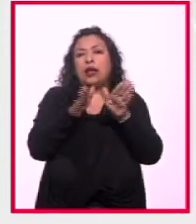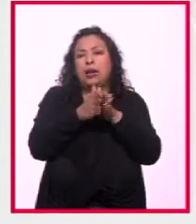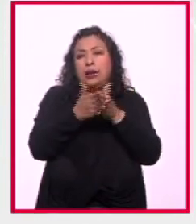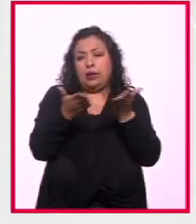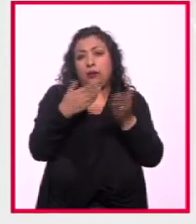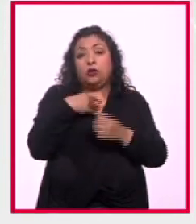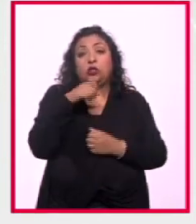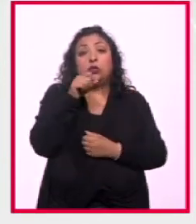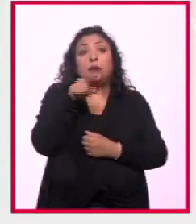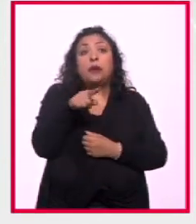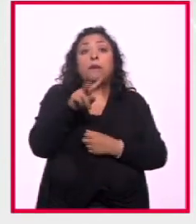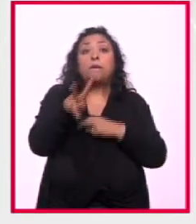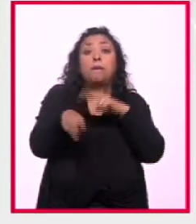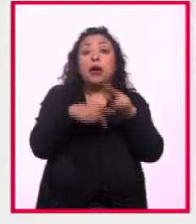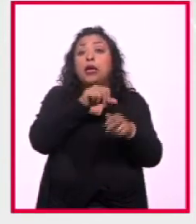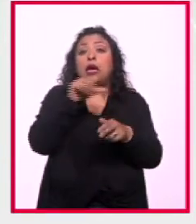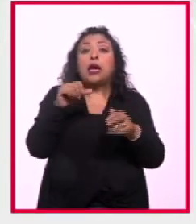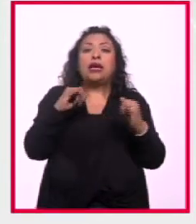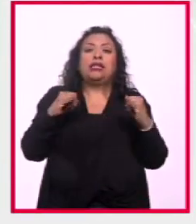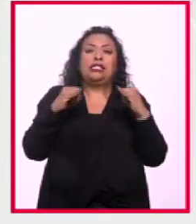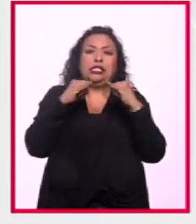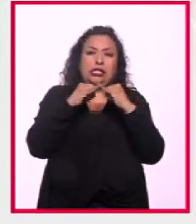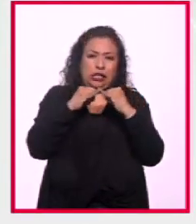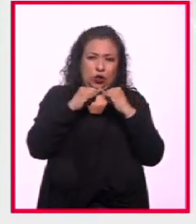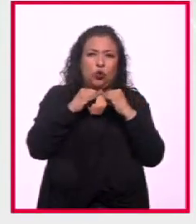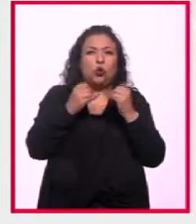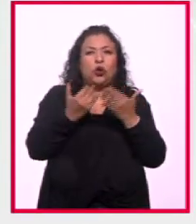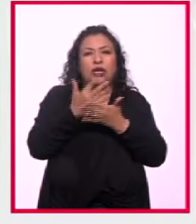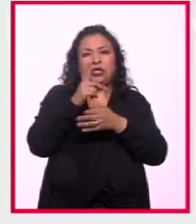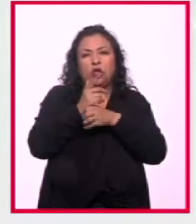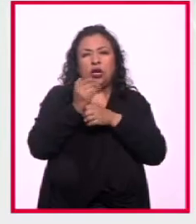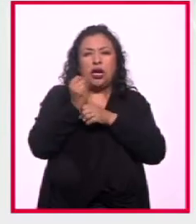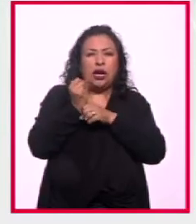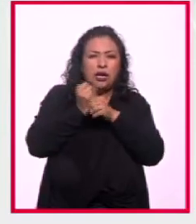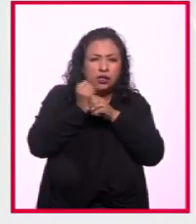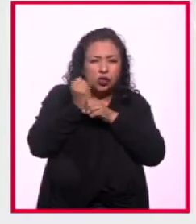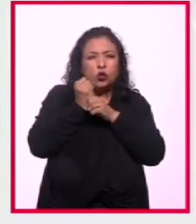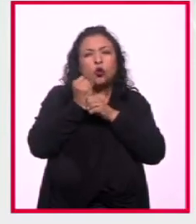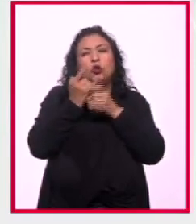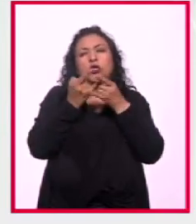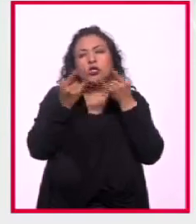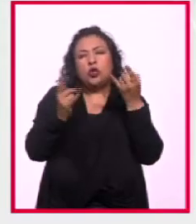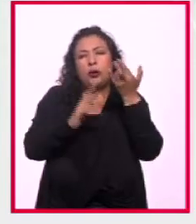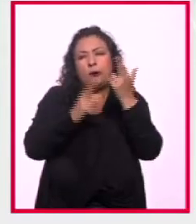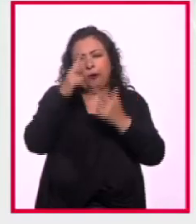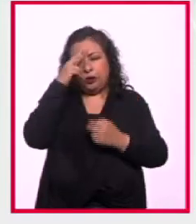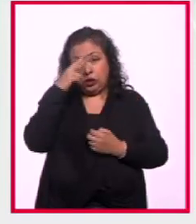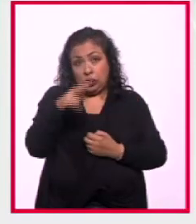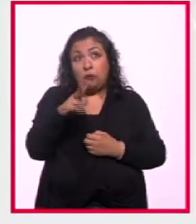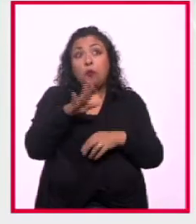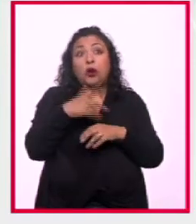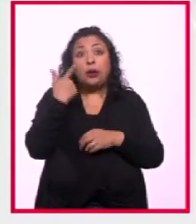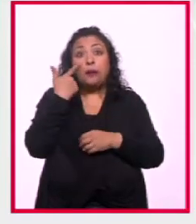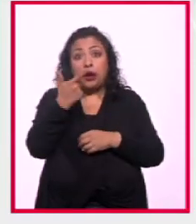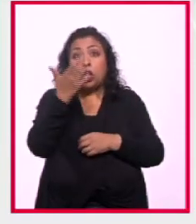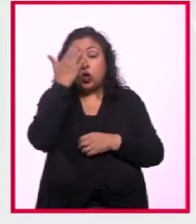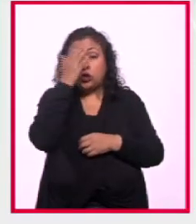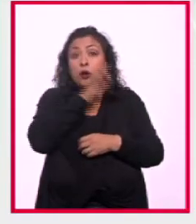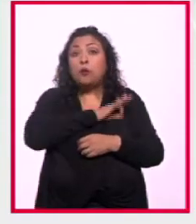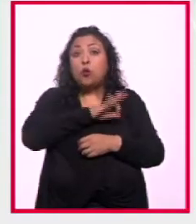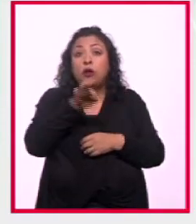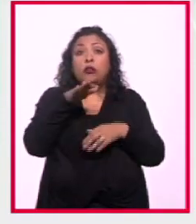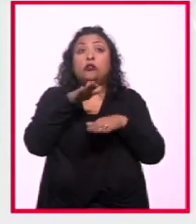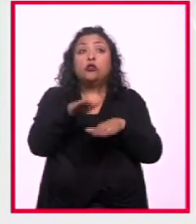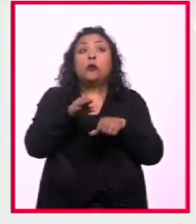y desde luego acudan al instituto nacional de estudios históricos de las revoluciones de méxico porque ahí se pueden enterar tiene